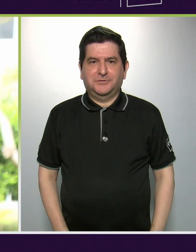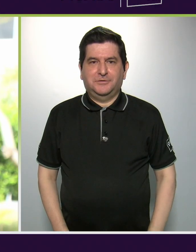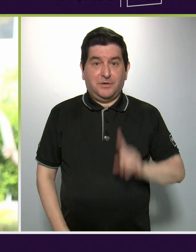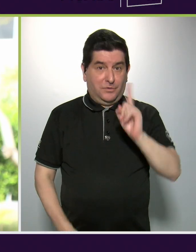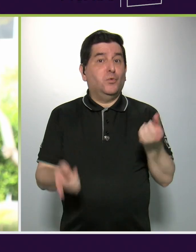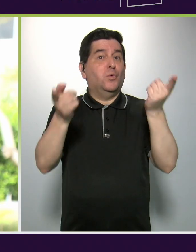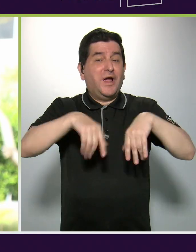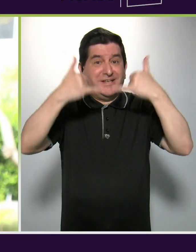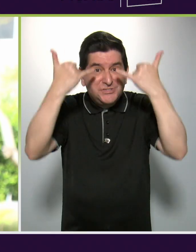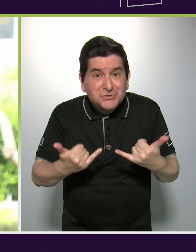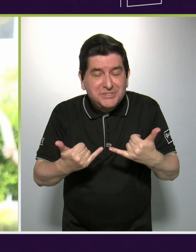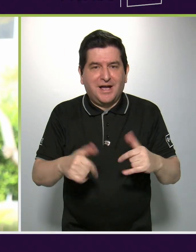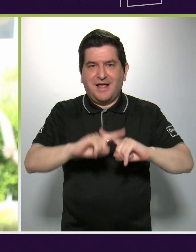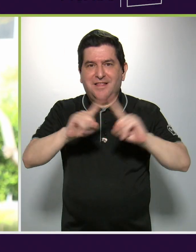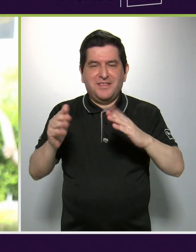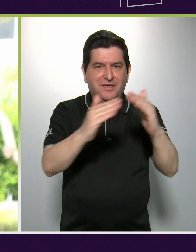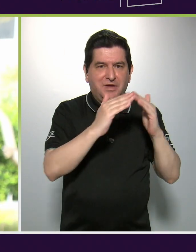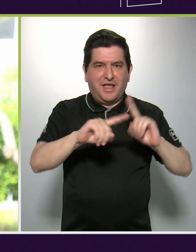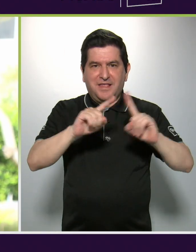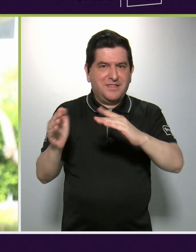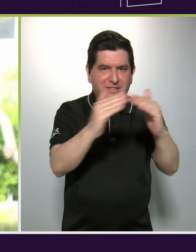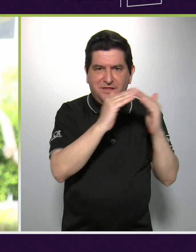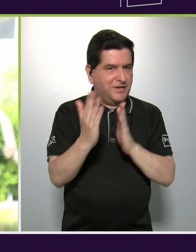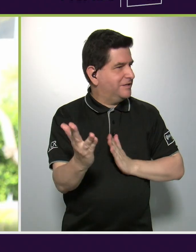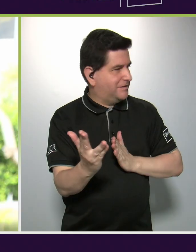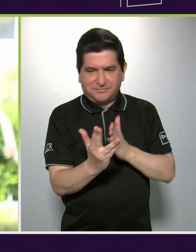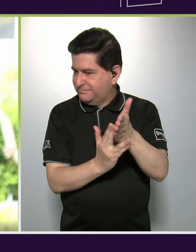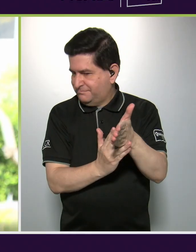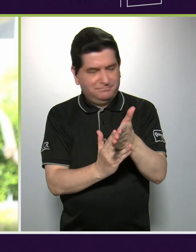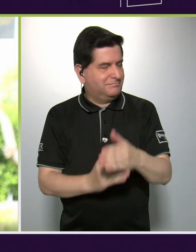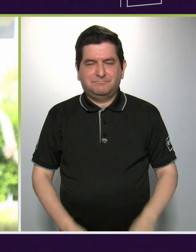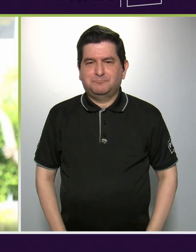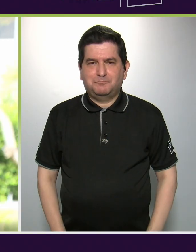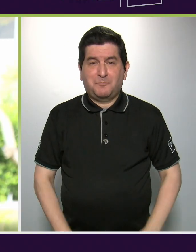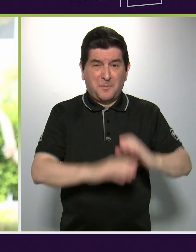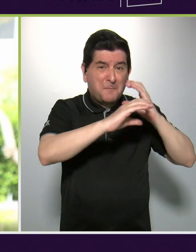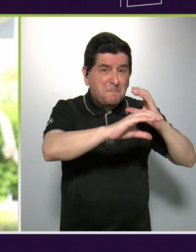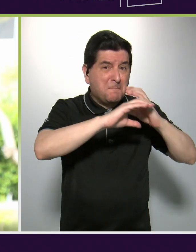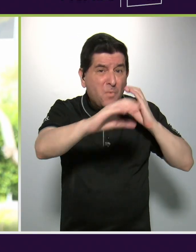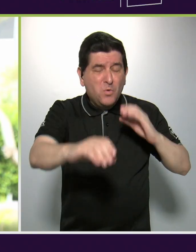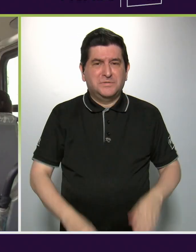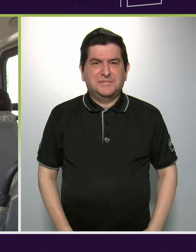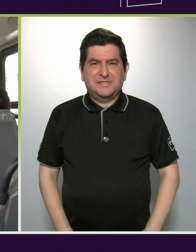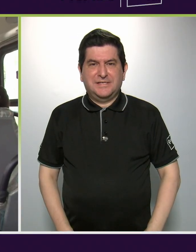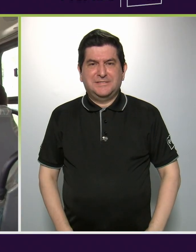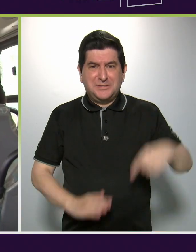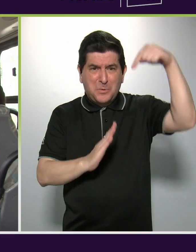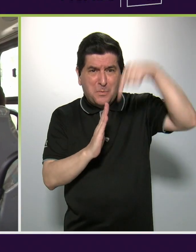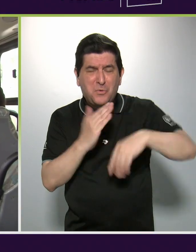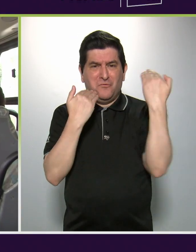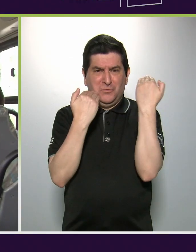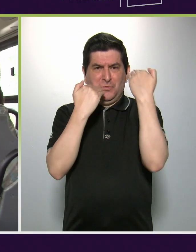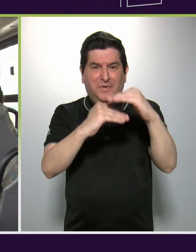accesibles, ¿verdad? Y que muchos buses presentan serias limitaciones y obstáculos para las personas con discapacidad,